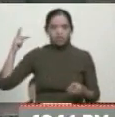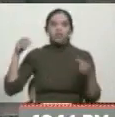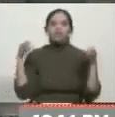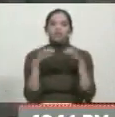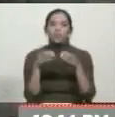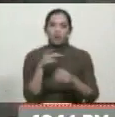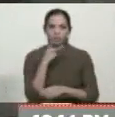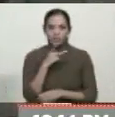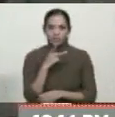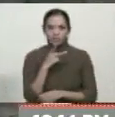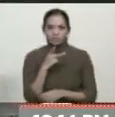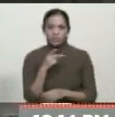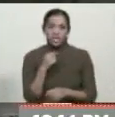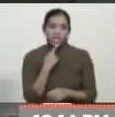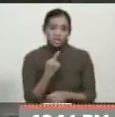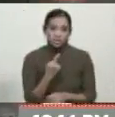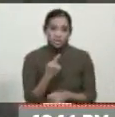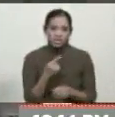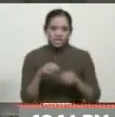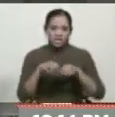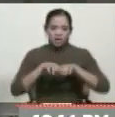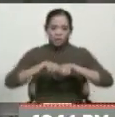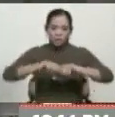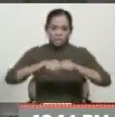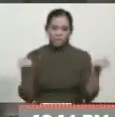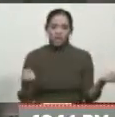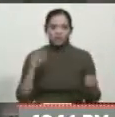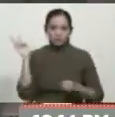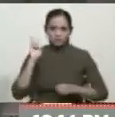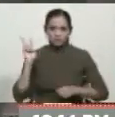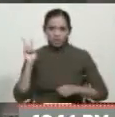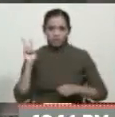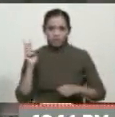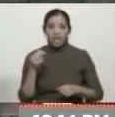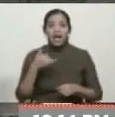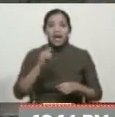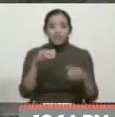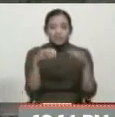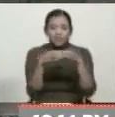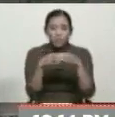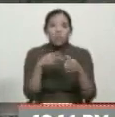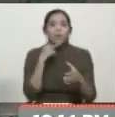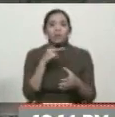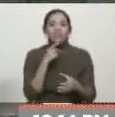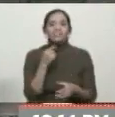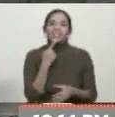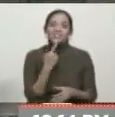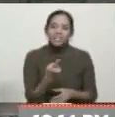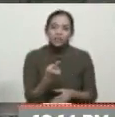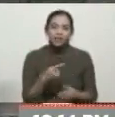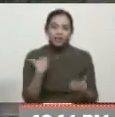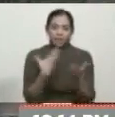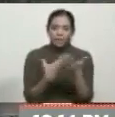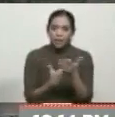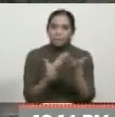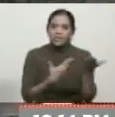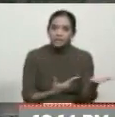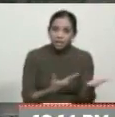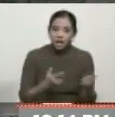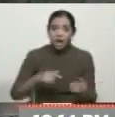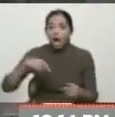política, es decir, fragmentar Venezuela. Hay un sector de la política que te está diciendo, que le está planteando a otro